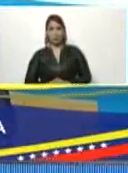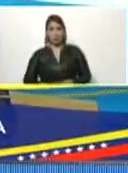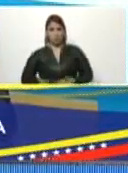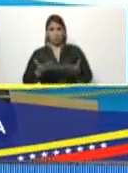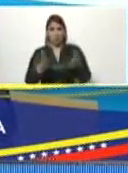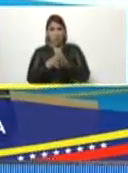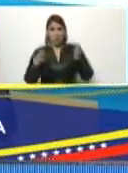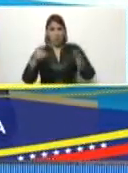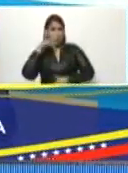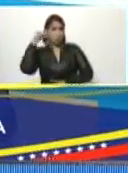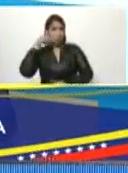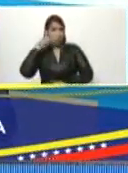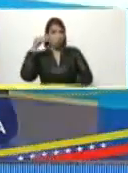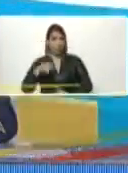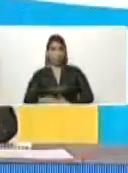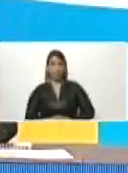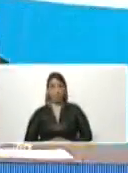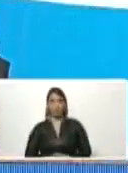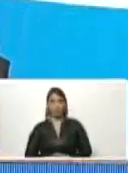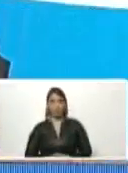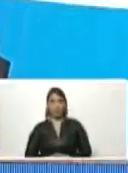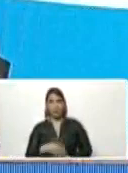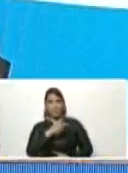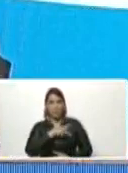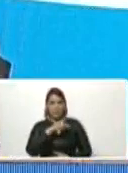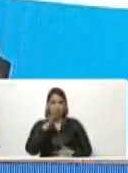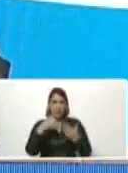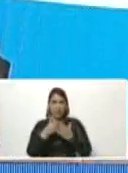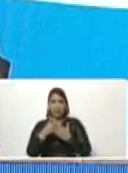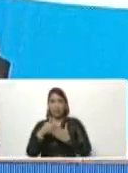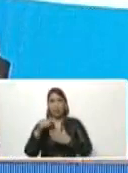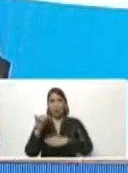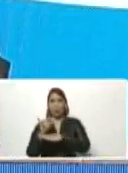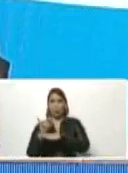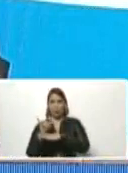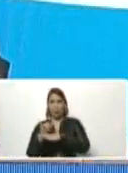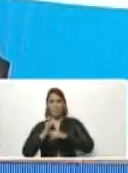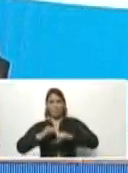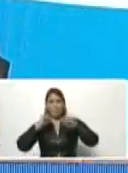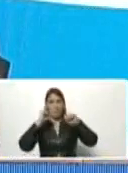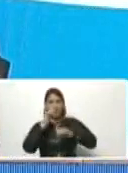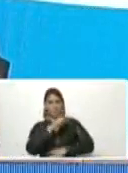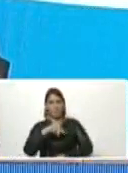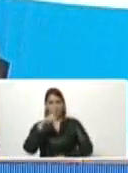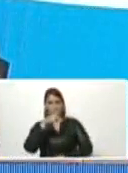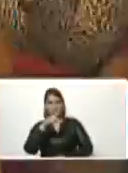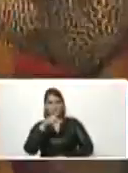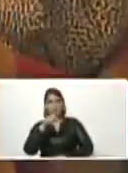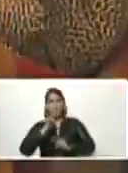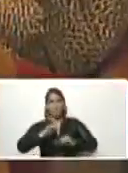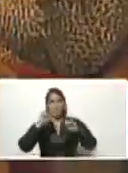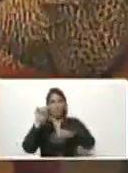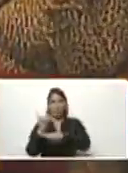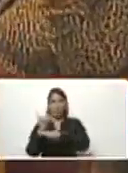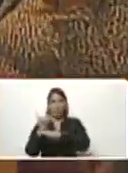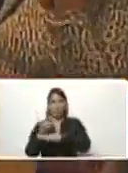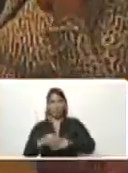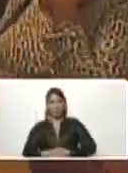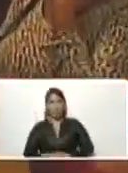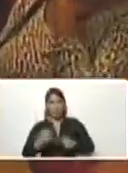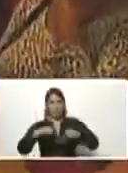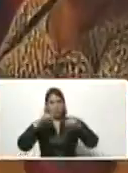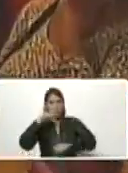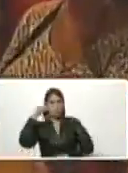gran Antonio José de Sucre, de Pichincha a Cumaná. ¡Que viva Pichincha! ¡Que viva Cumaná! ¡Que viva